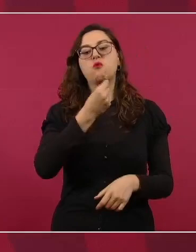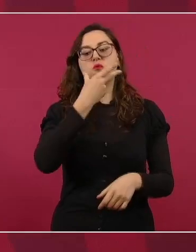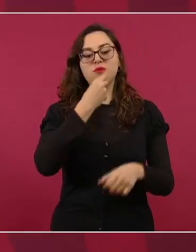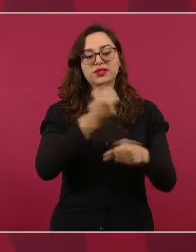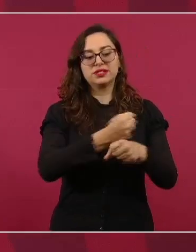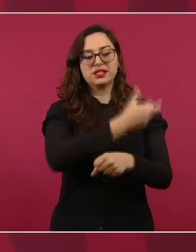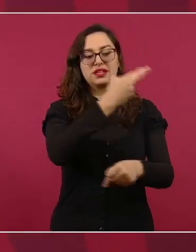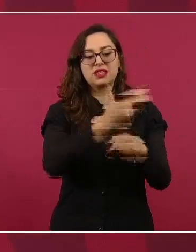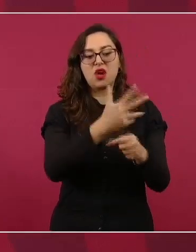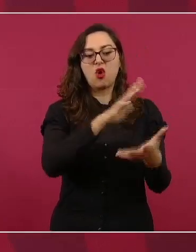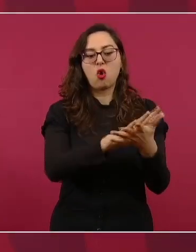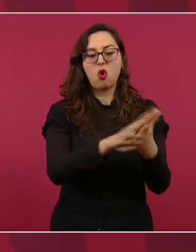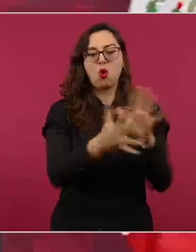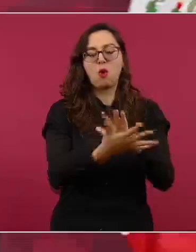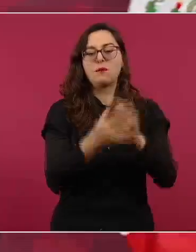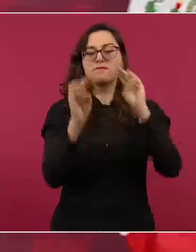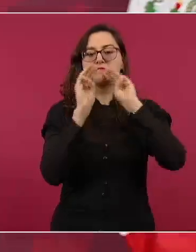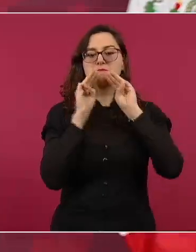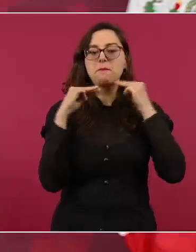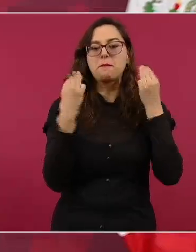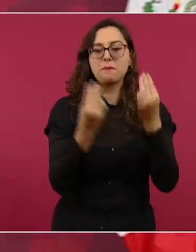estuviese vinculado